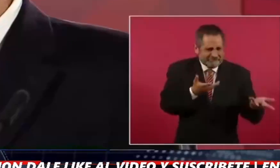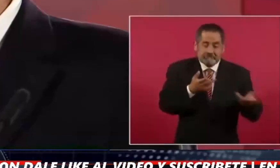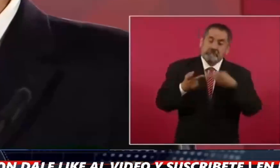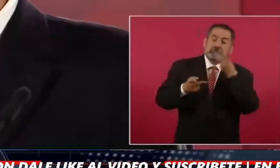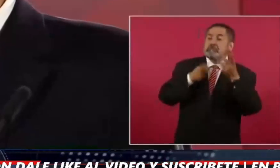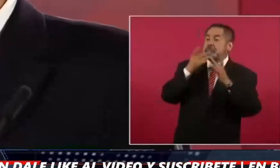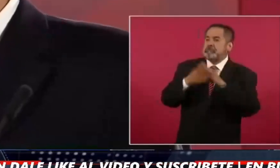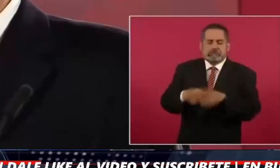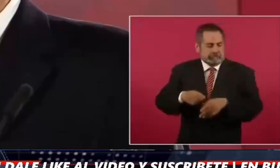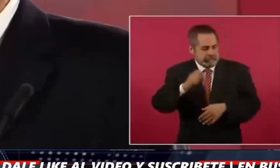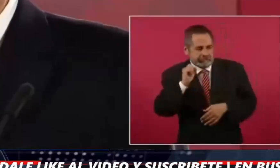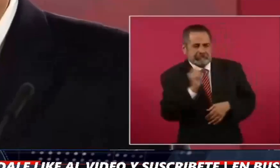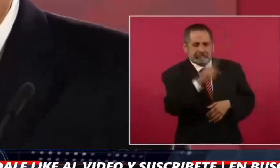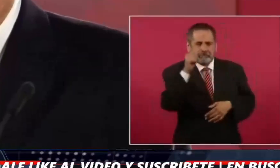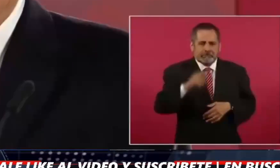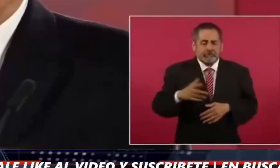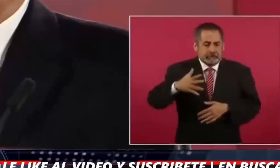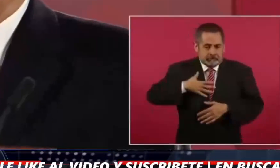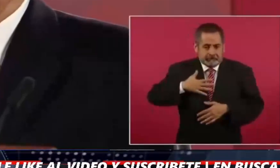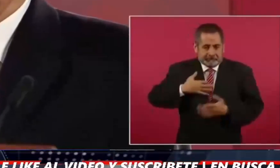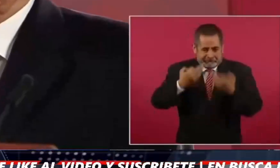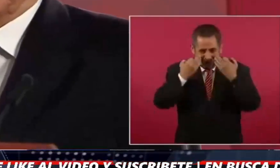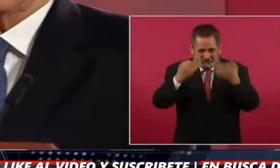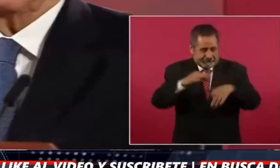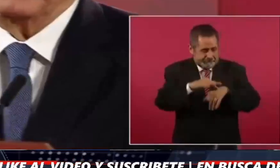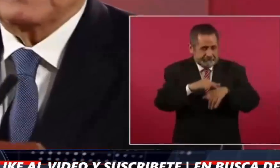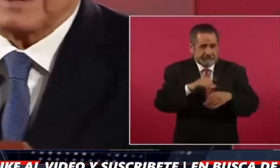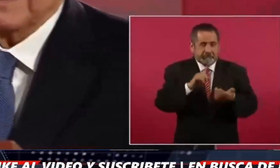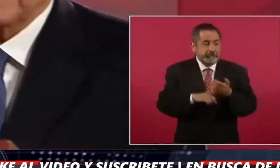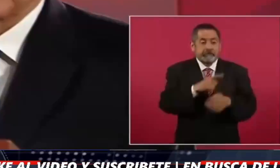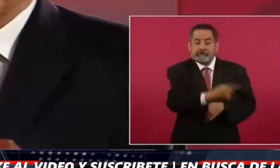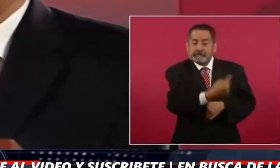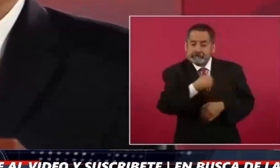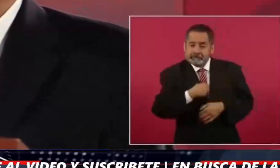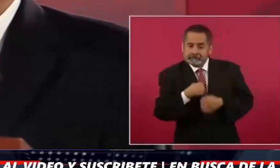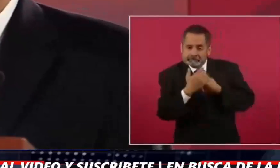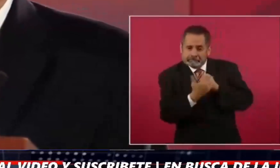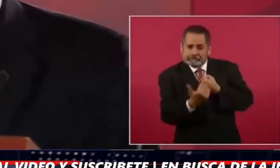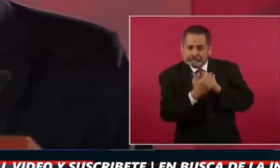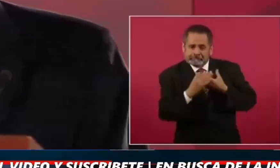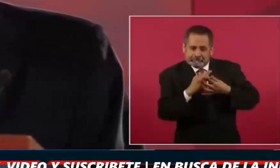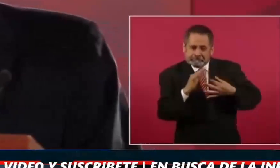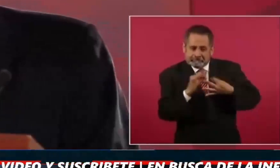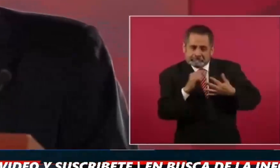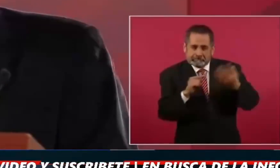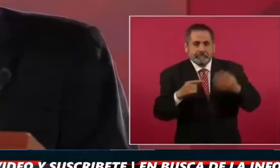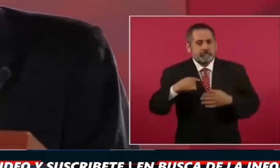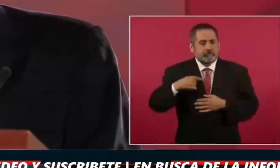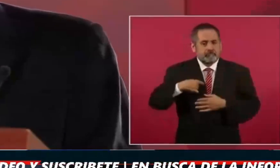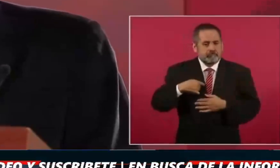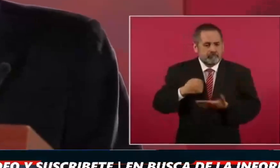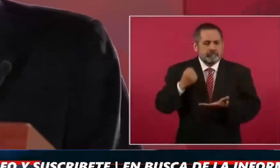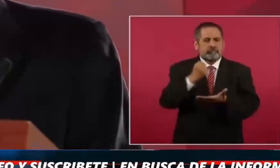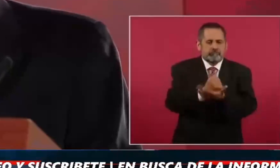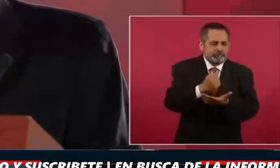El señor Labastida me consta, porque me quería convencer de que yo aprobara